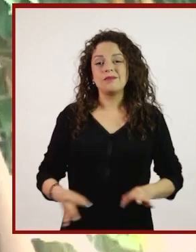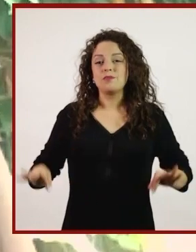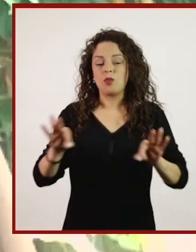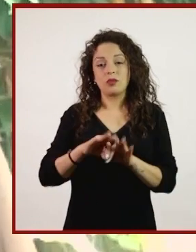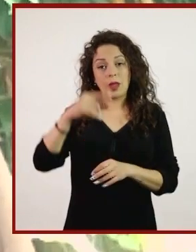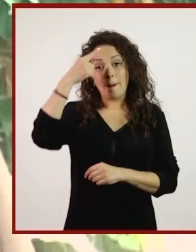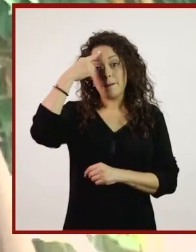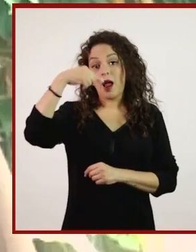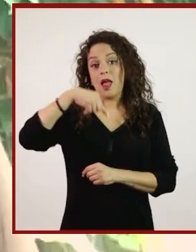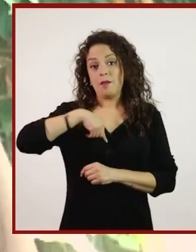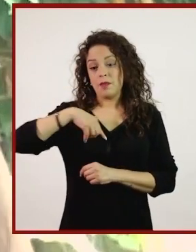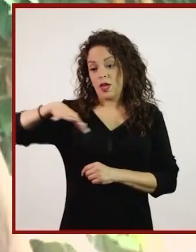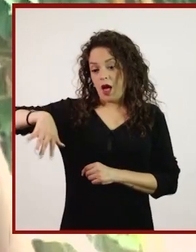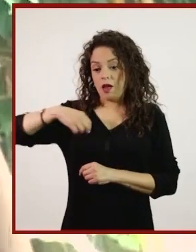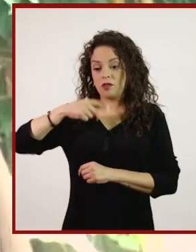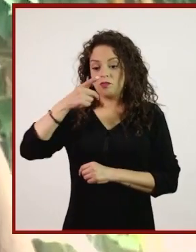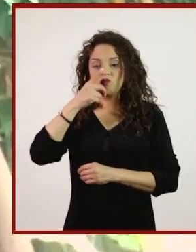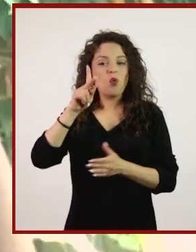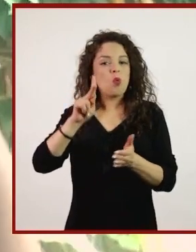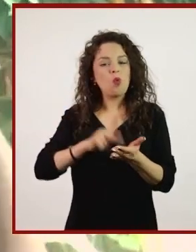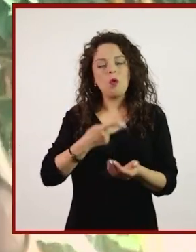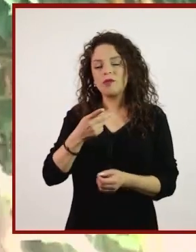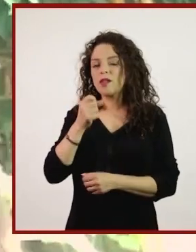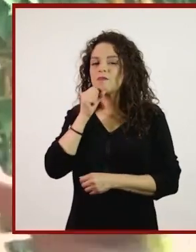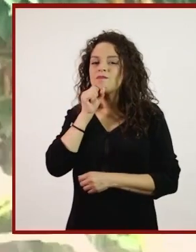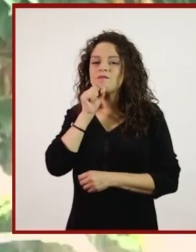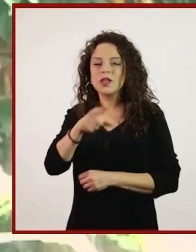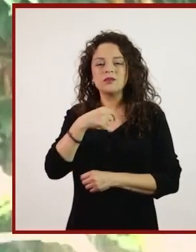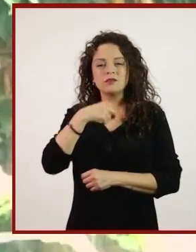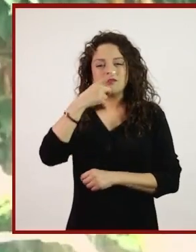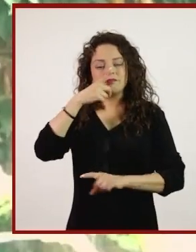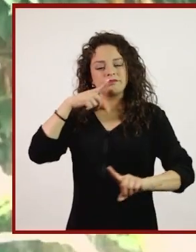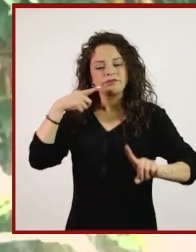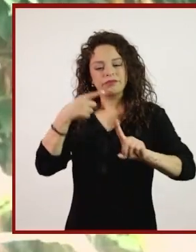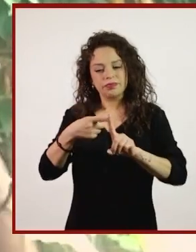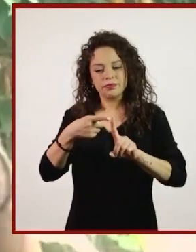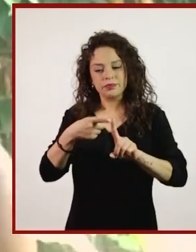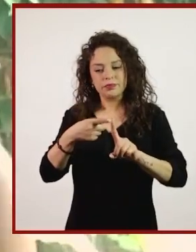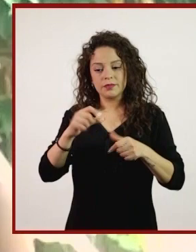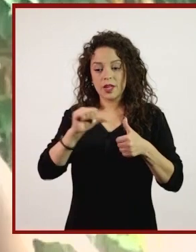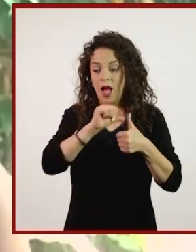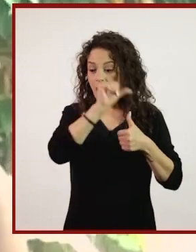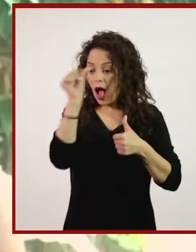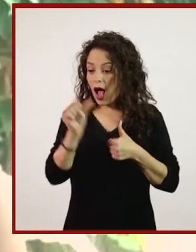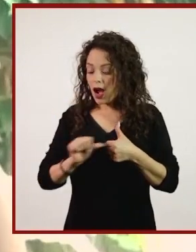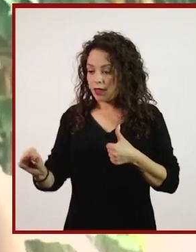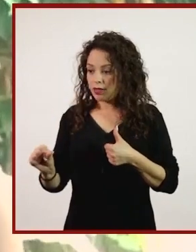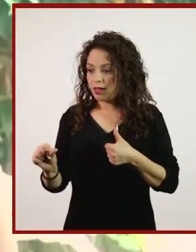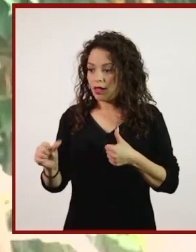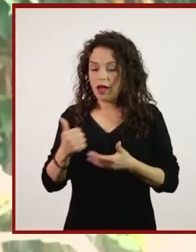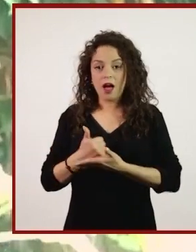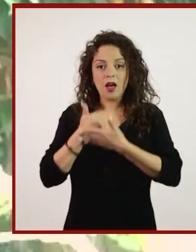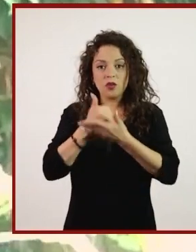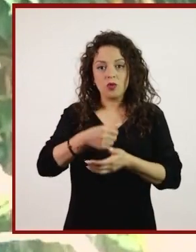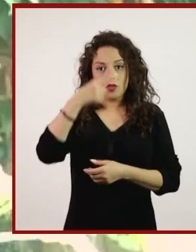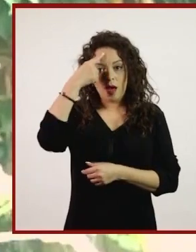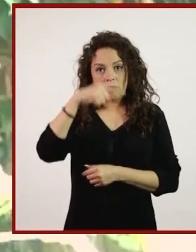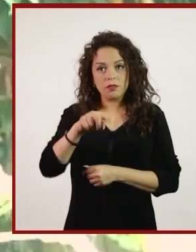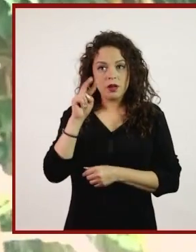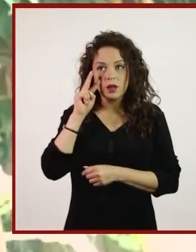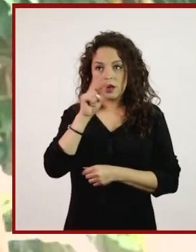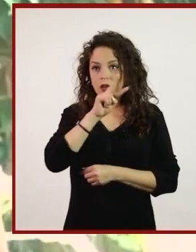es súper importante porque, como les decía al principio, vuelvo al mismo punto, ¿no? Me parece que el arte al sensibilizar nos